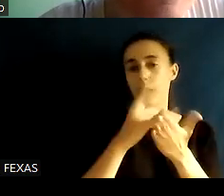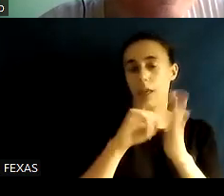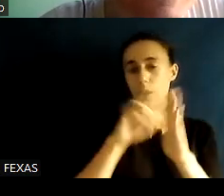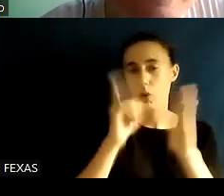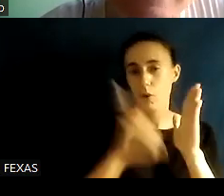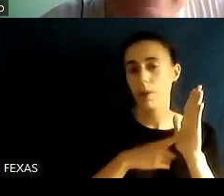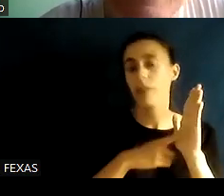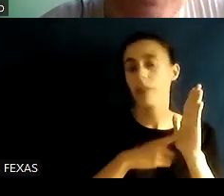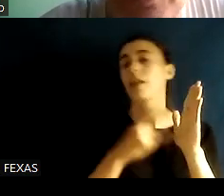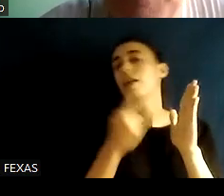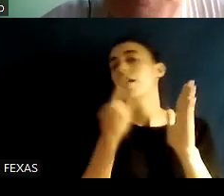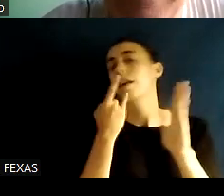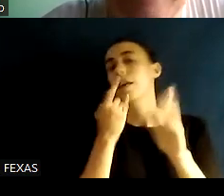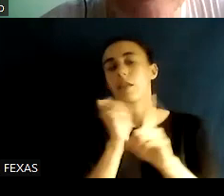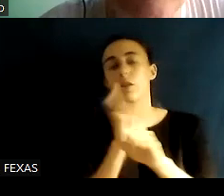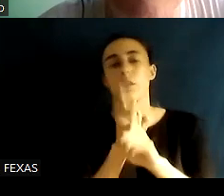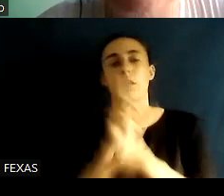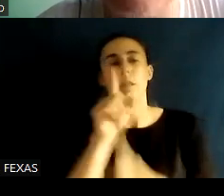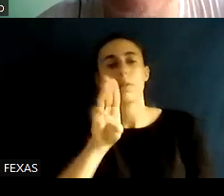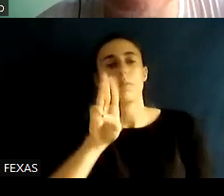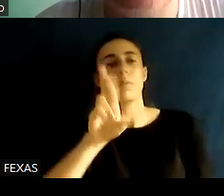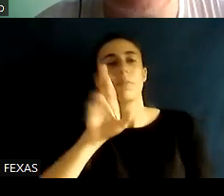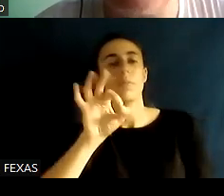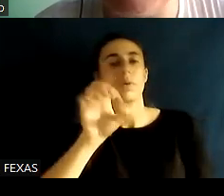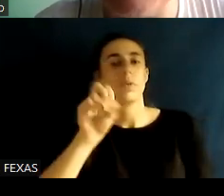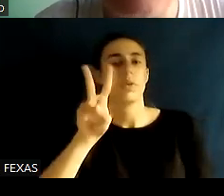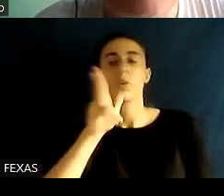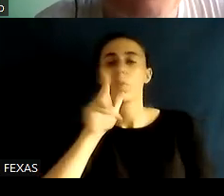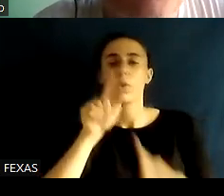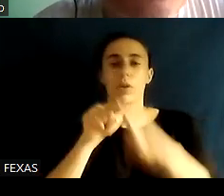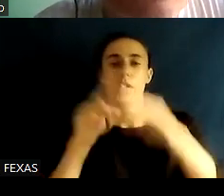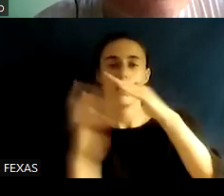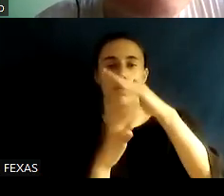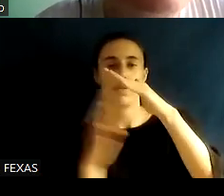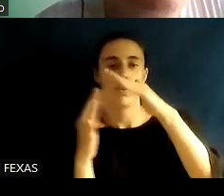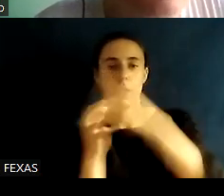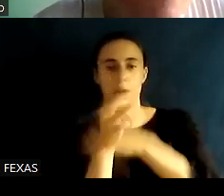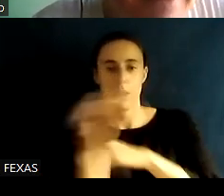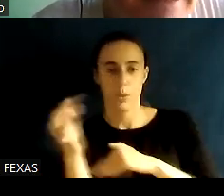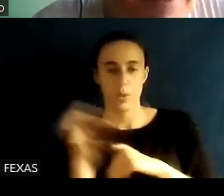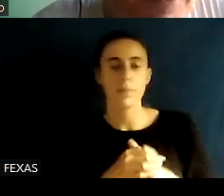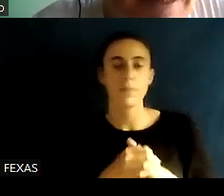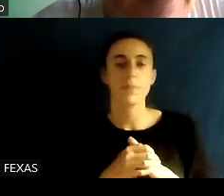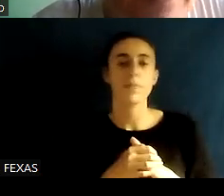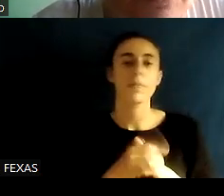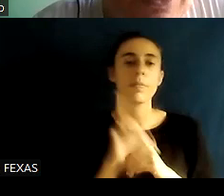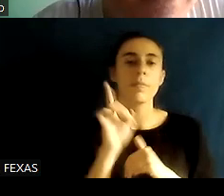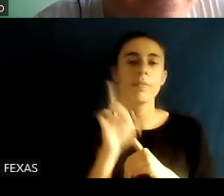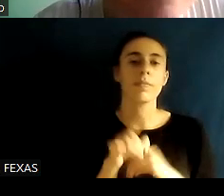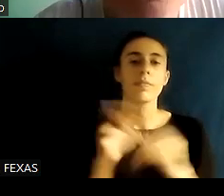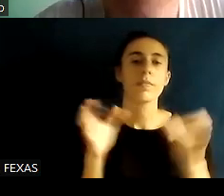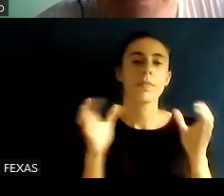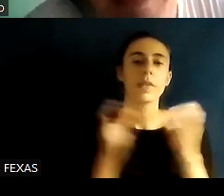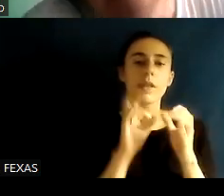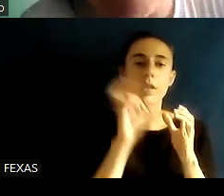antioxidación potente y Pro12 para restaurar la flora bacteriana adecuada, la microbiota, el VitaActive, el ProBalance y Super